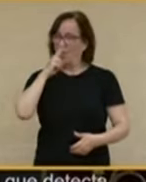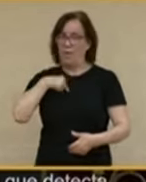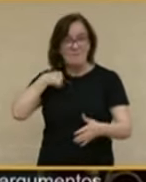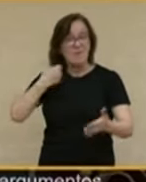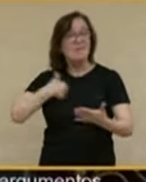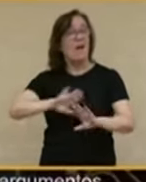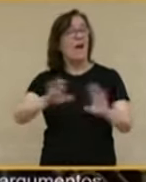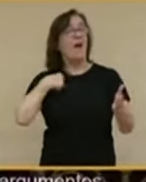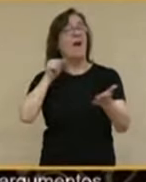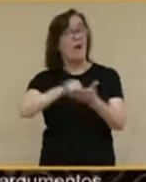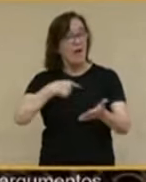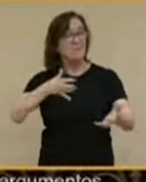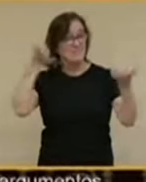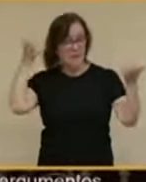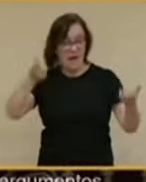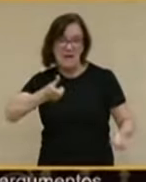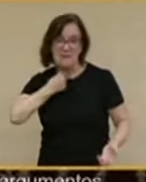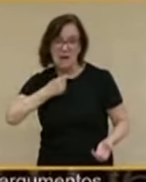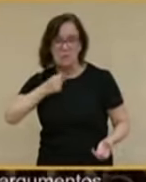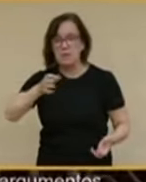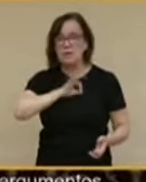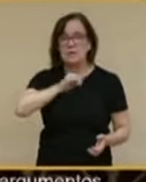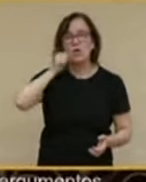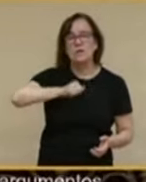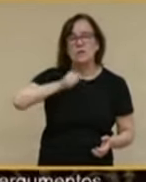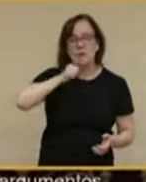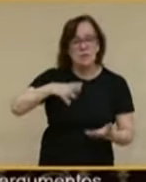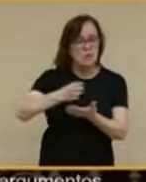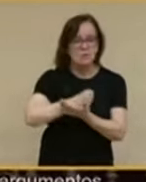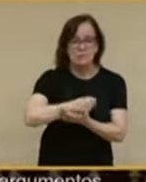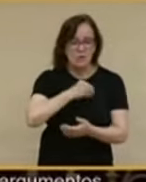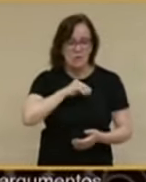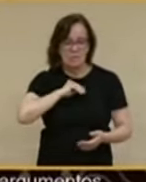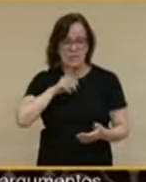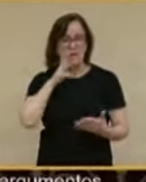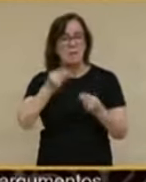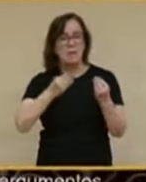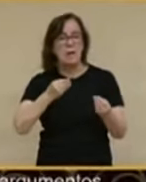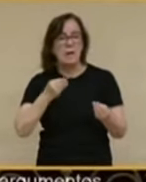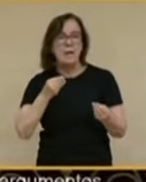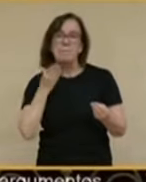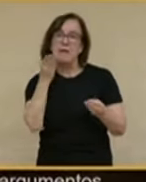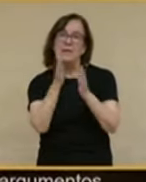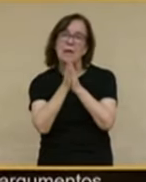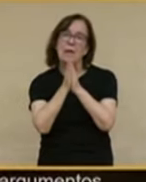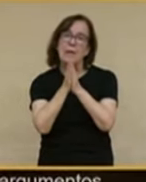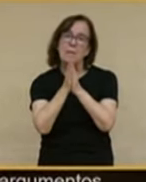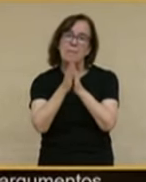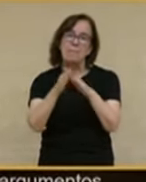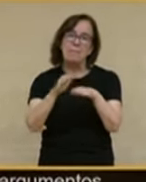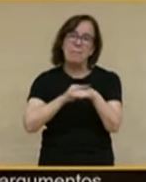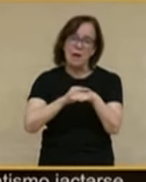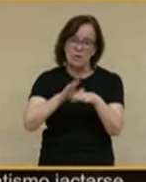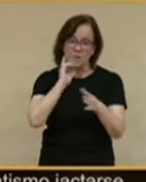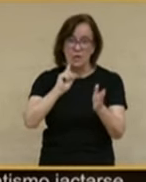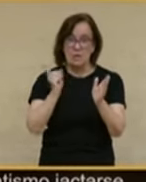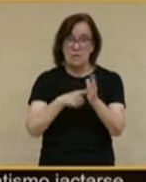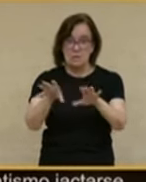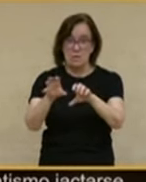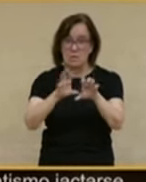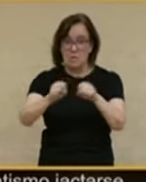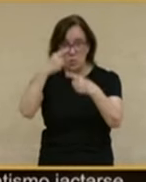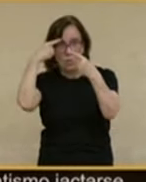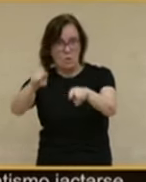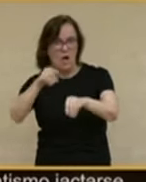vuelto a escuchar. Reírse de que Sánchez haya aceptado que todos los españoles le tengamos que pedir perdón a través de esta ley por el golpe que ellos